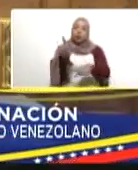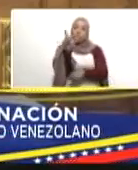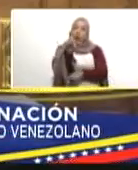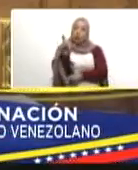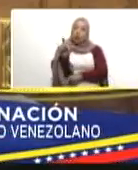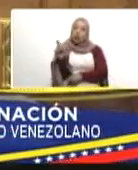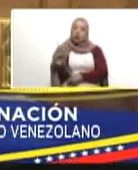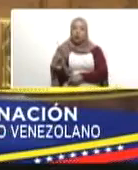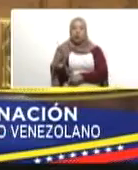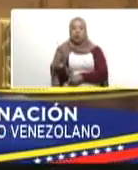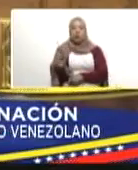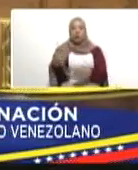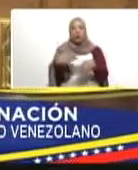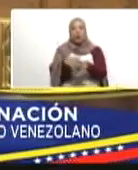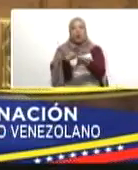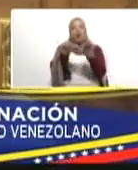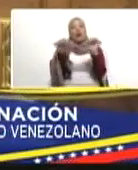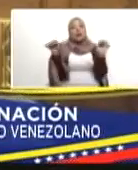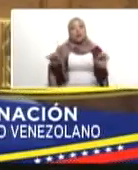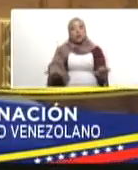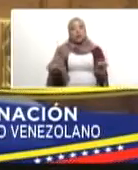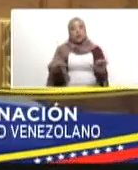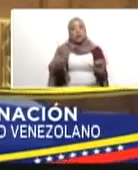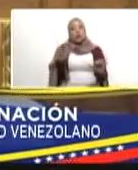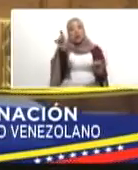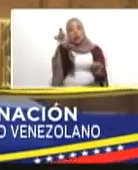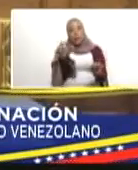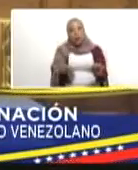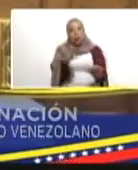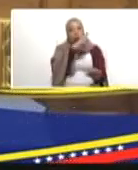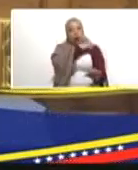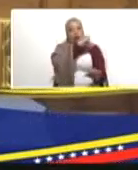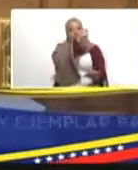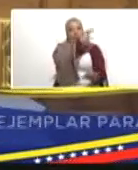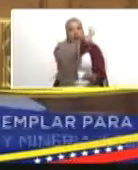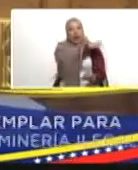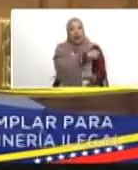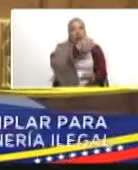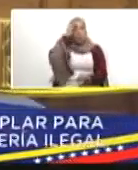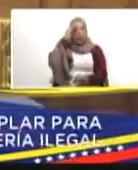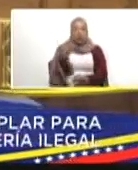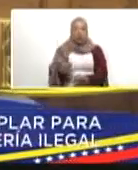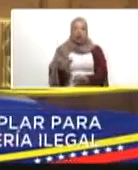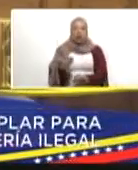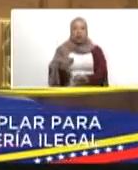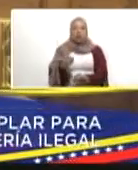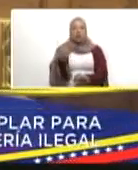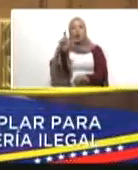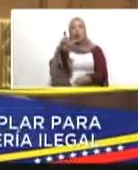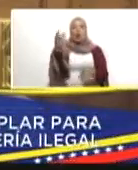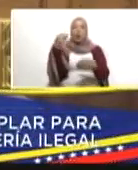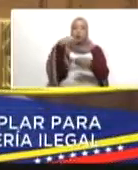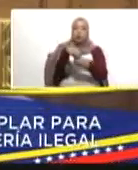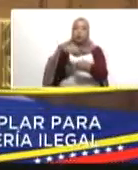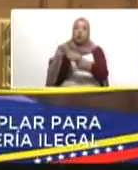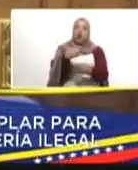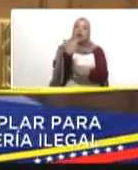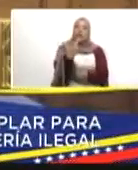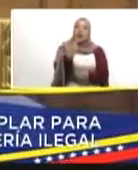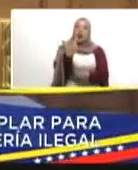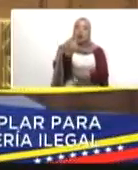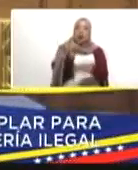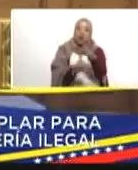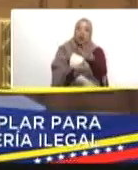la guayan esquiba y designé un comandante esta zona comprende tres áreas de